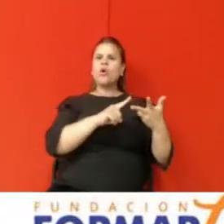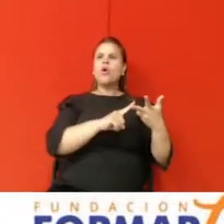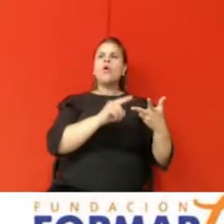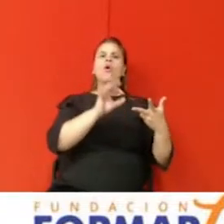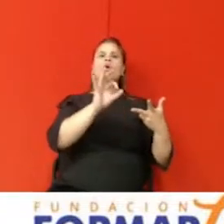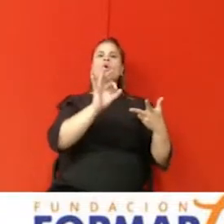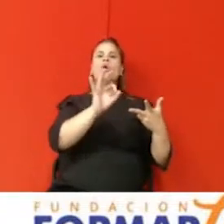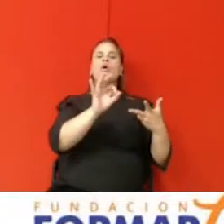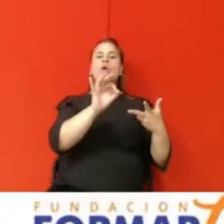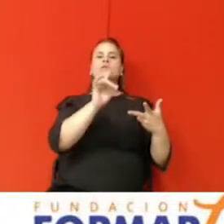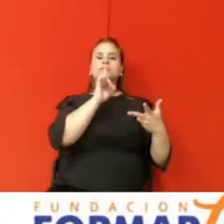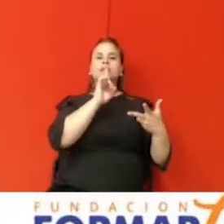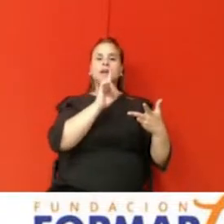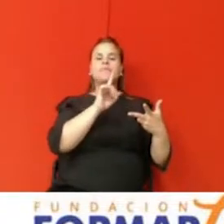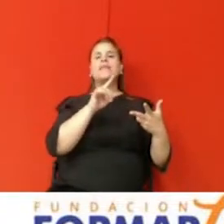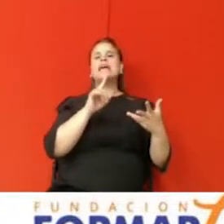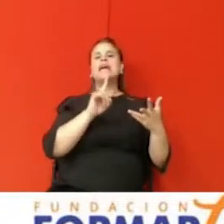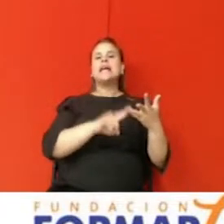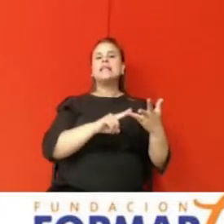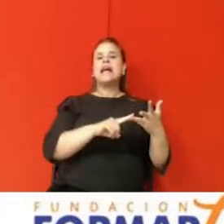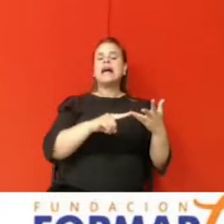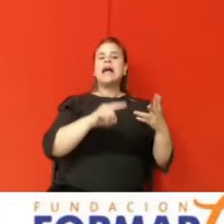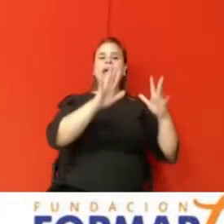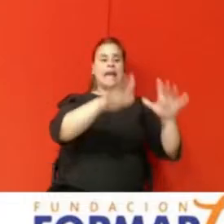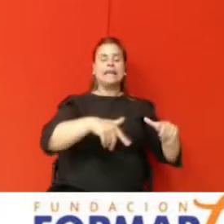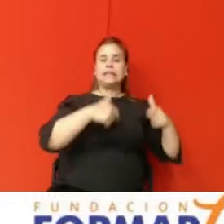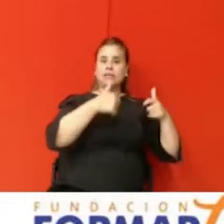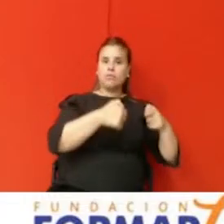y todos hacen al buen